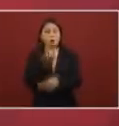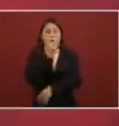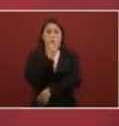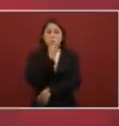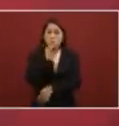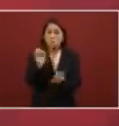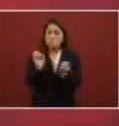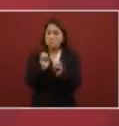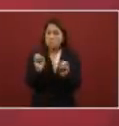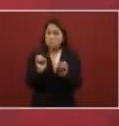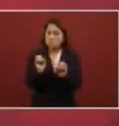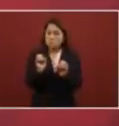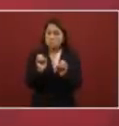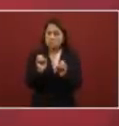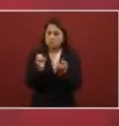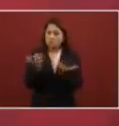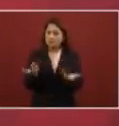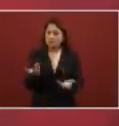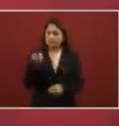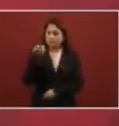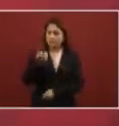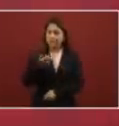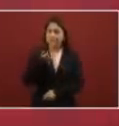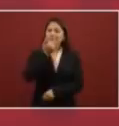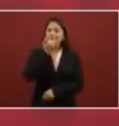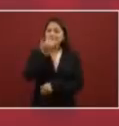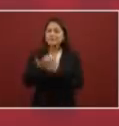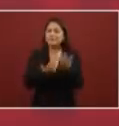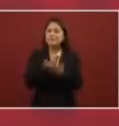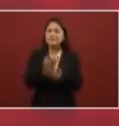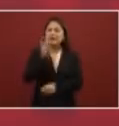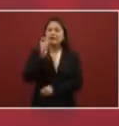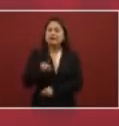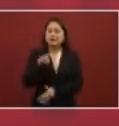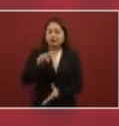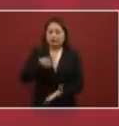en un acto de honestidad. Entonces, si es un tema